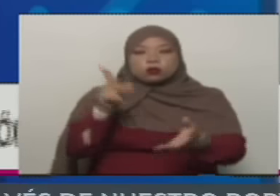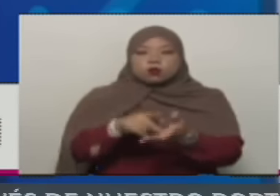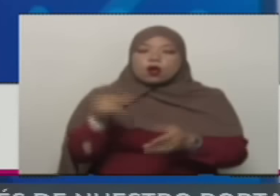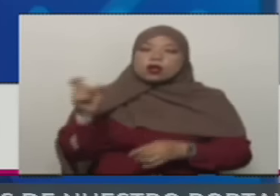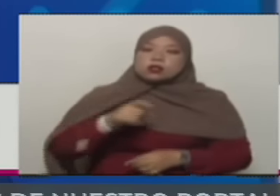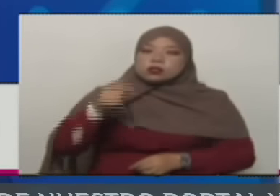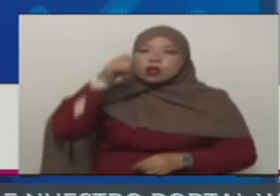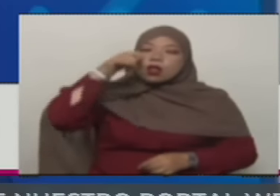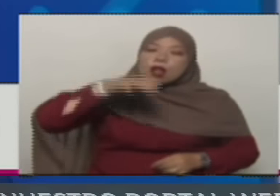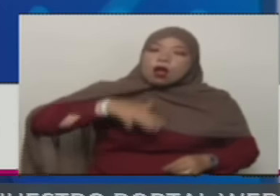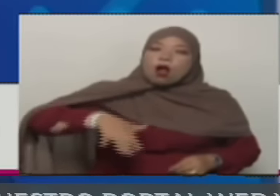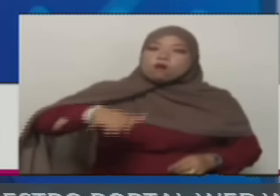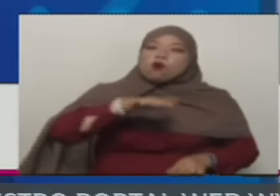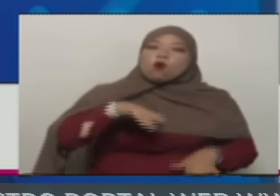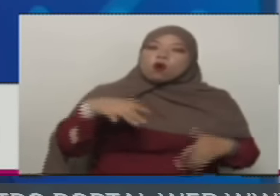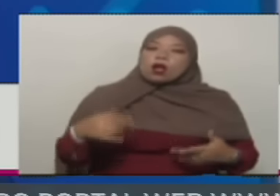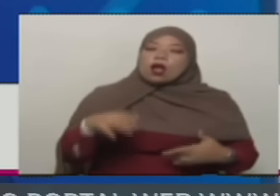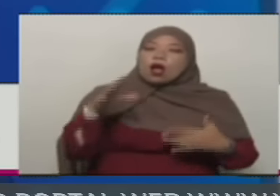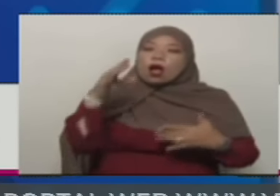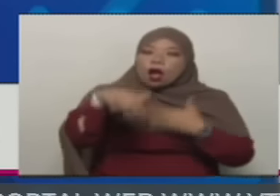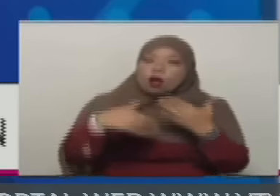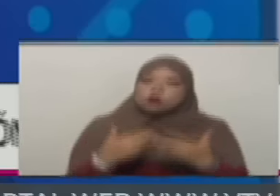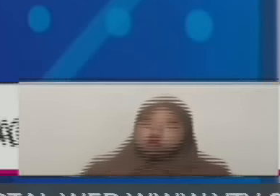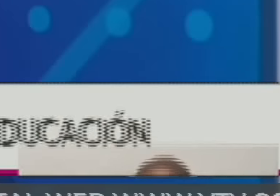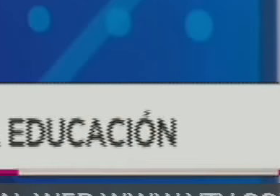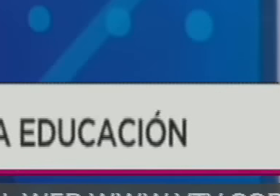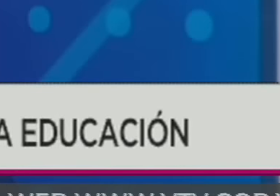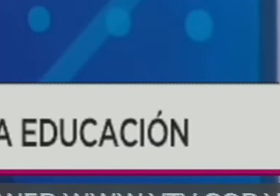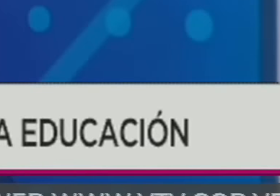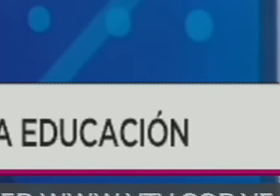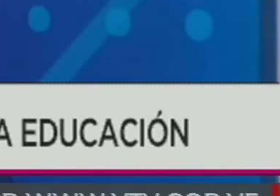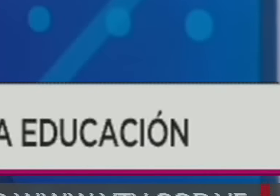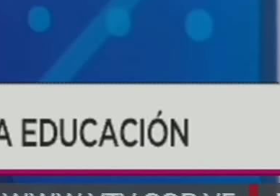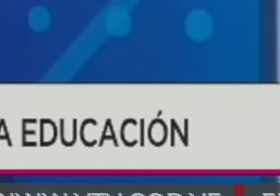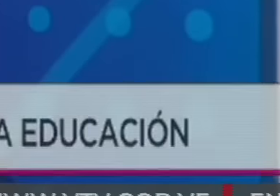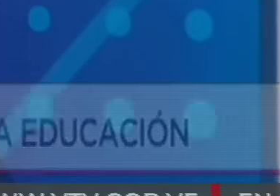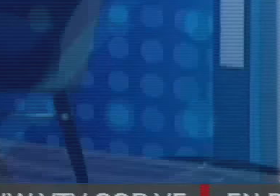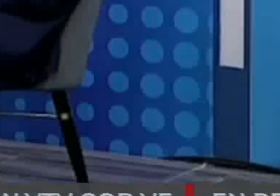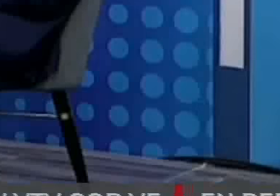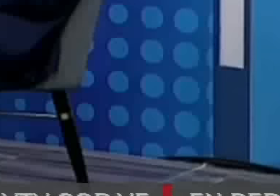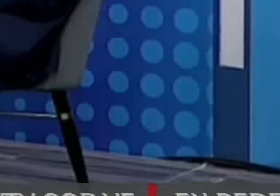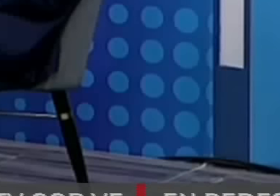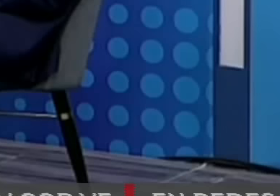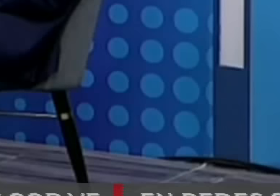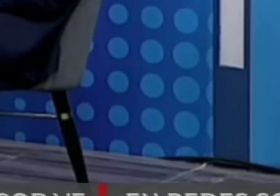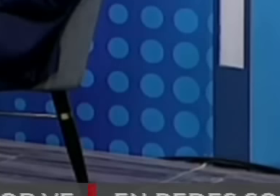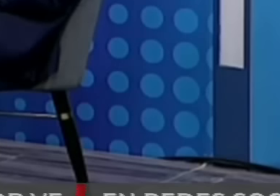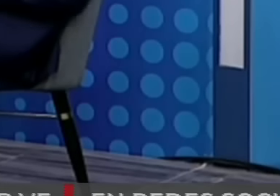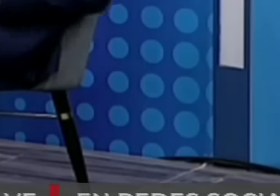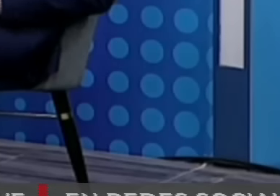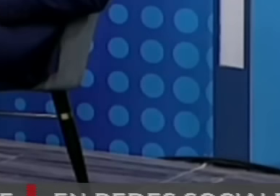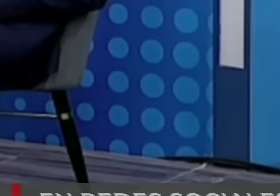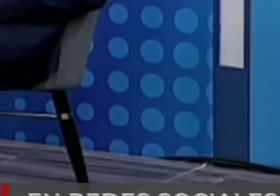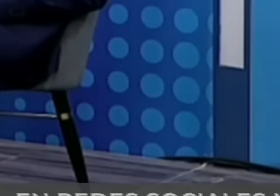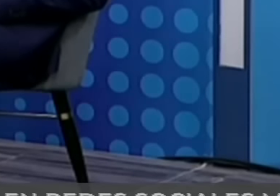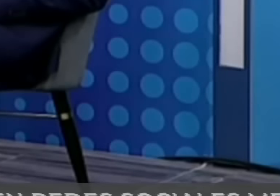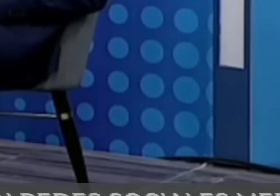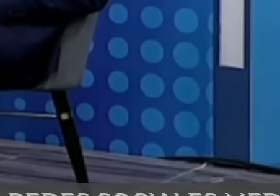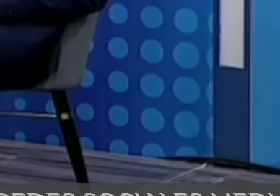necesitamos? 5G, hace falta hacerla con la gente. Hace falta